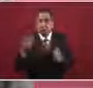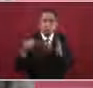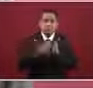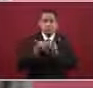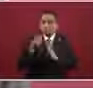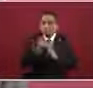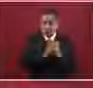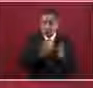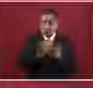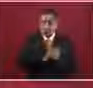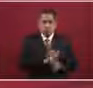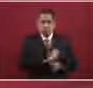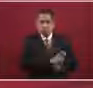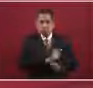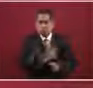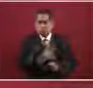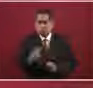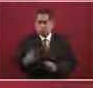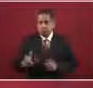de sueldo.